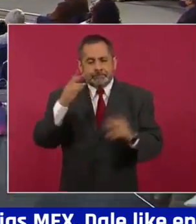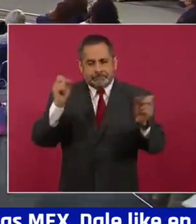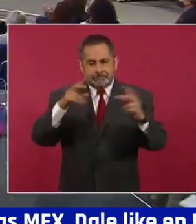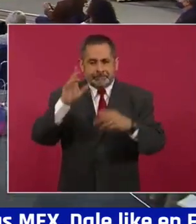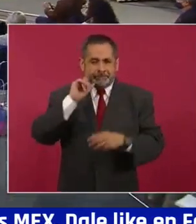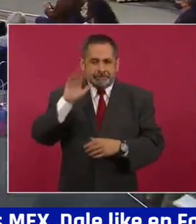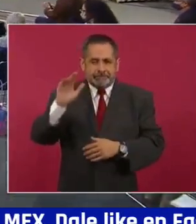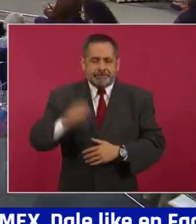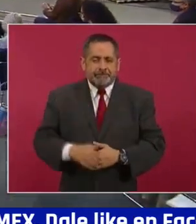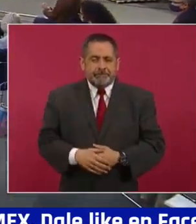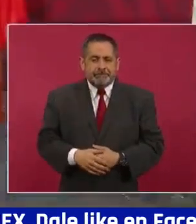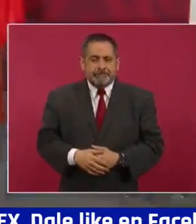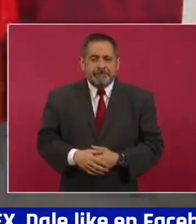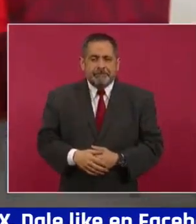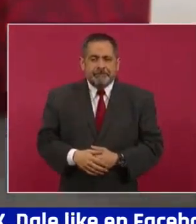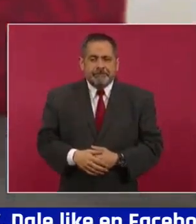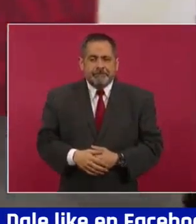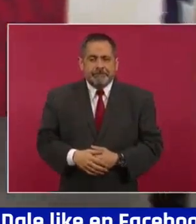mañana.